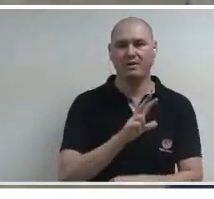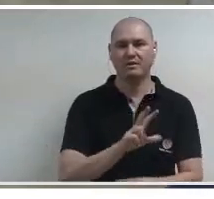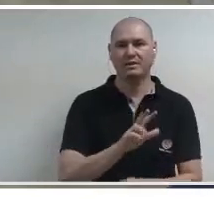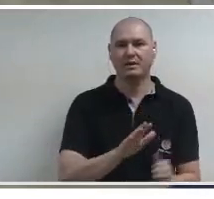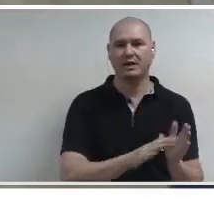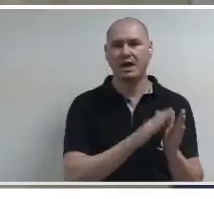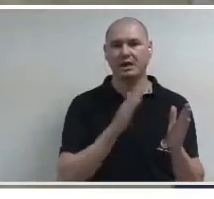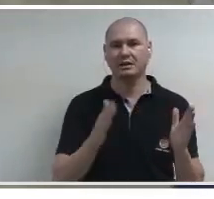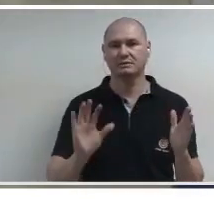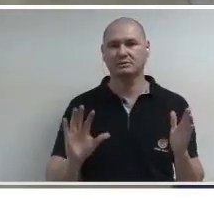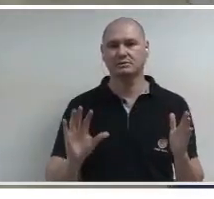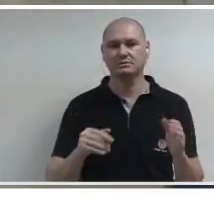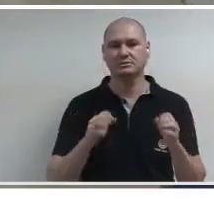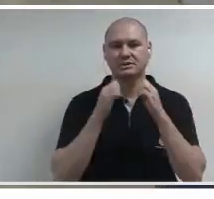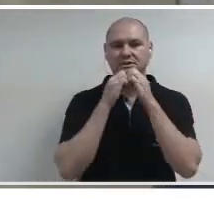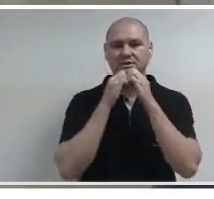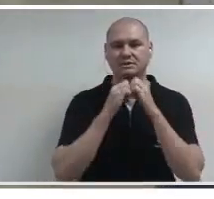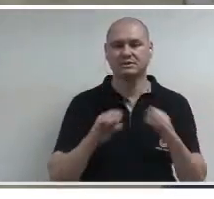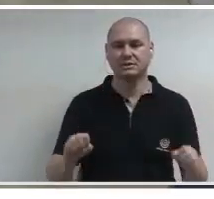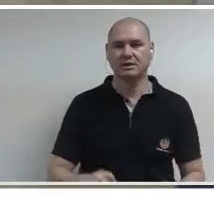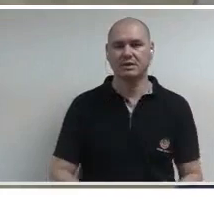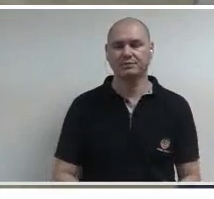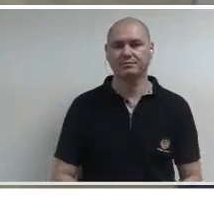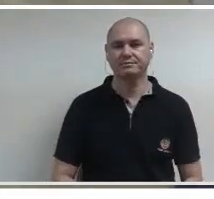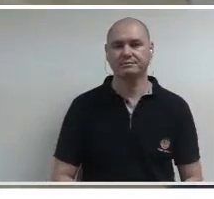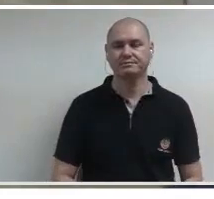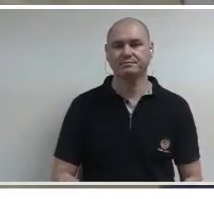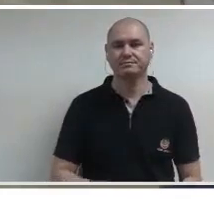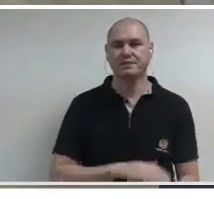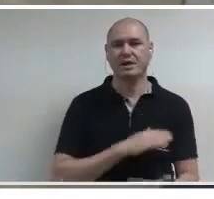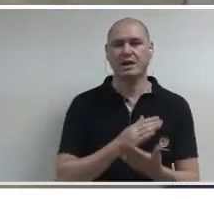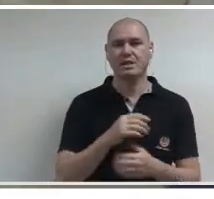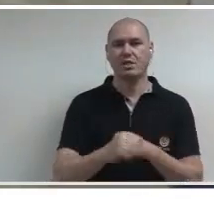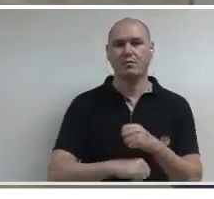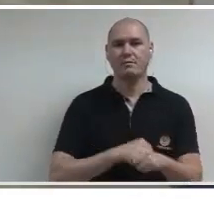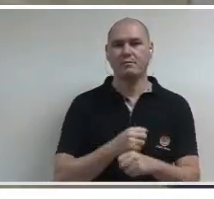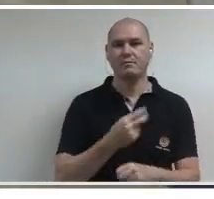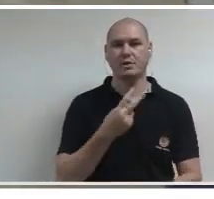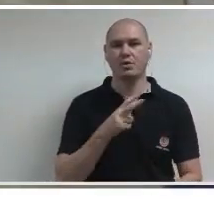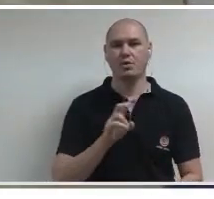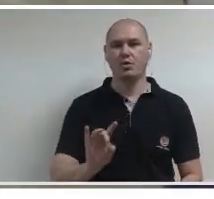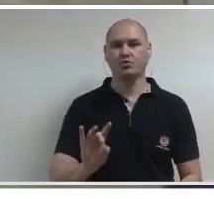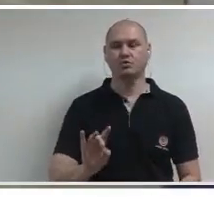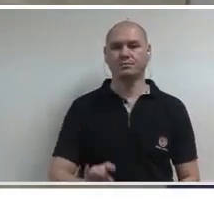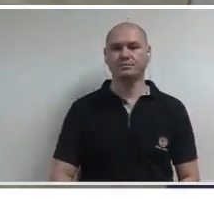2000-2003, UGER notificado 2003-2005 PB, actuaria judicial